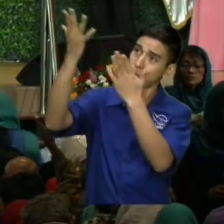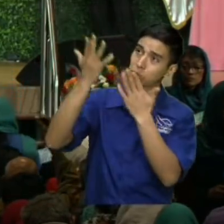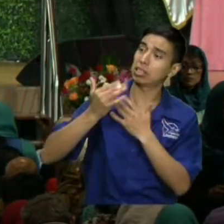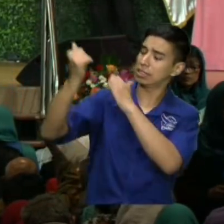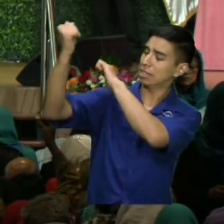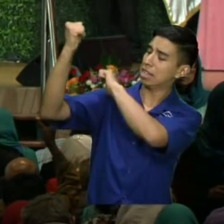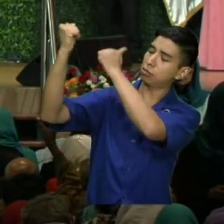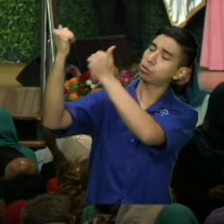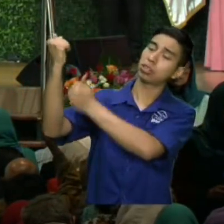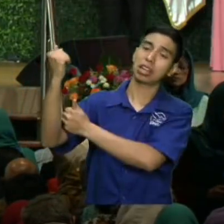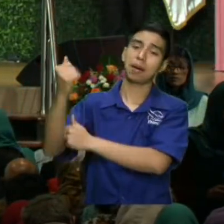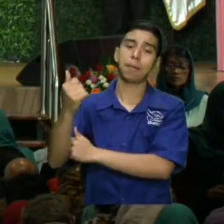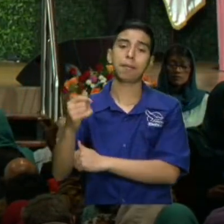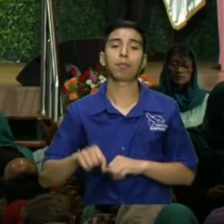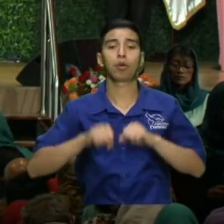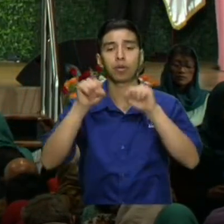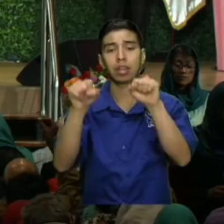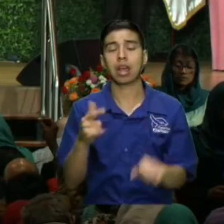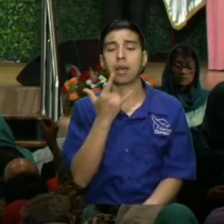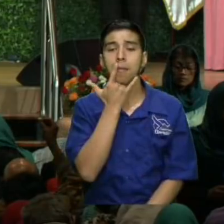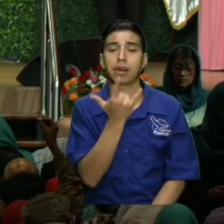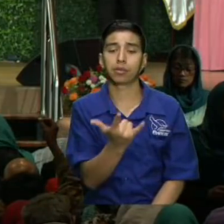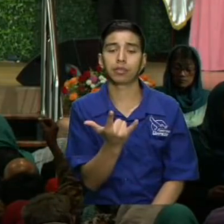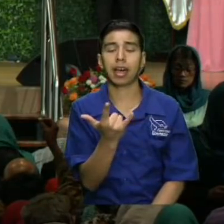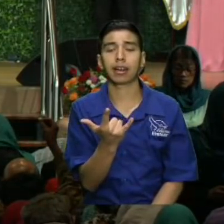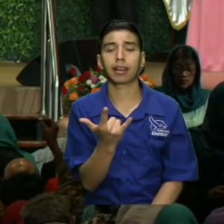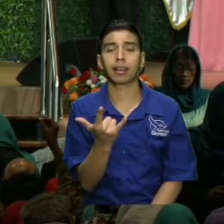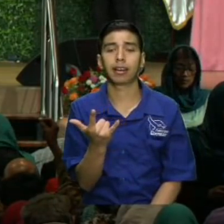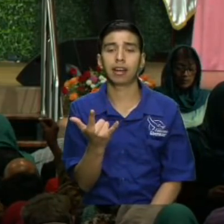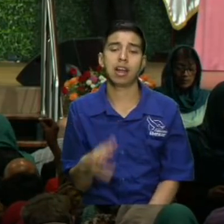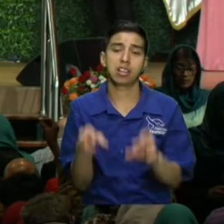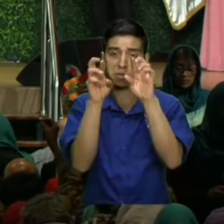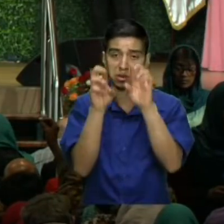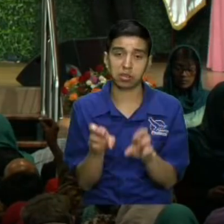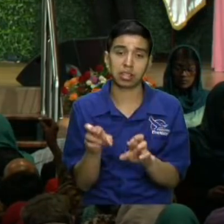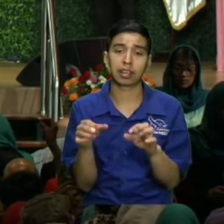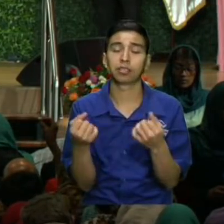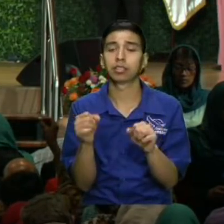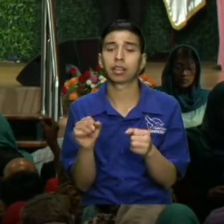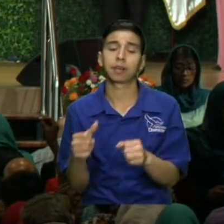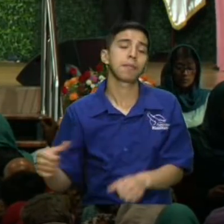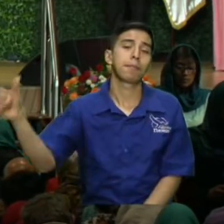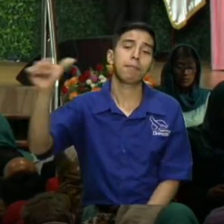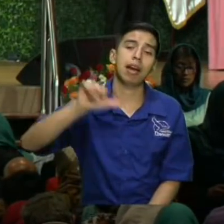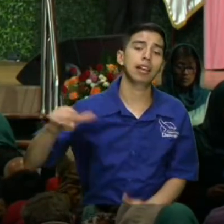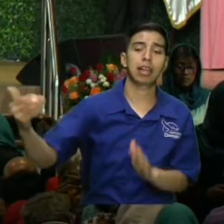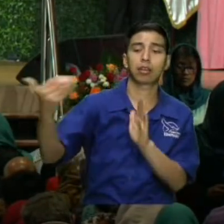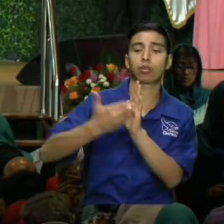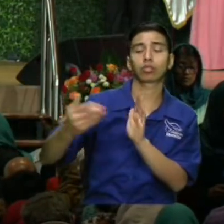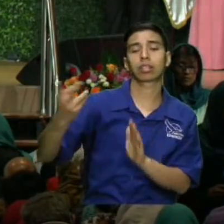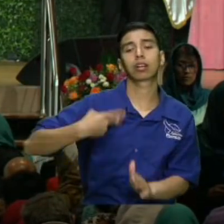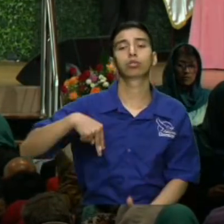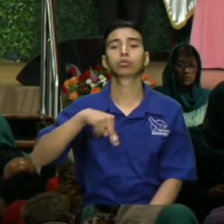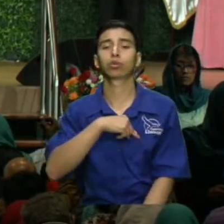para poder perdonar en nuestro corazón a las personas que nos ofenden.